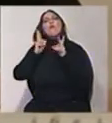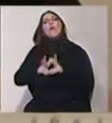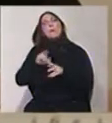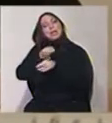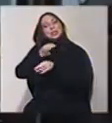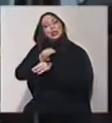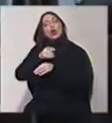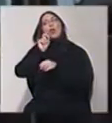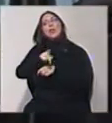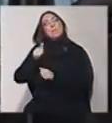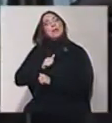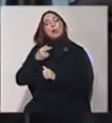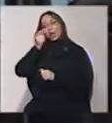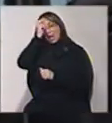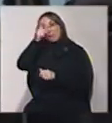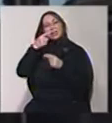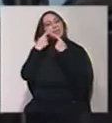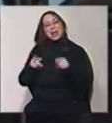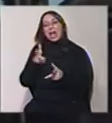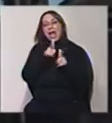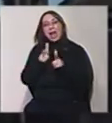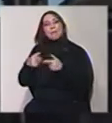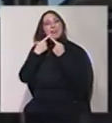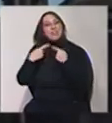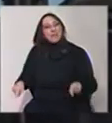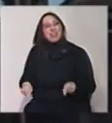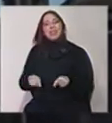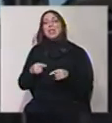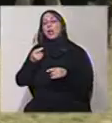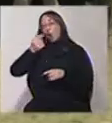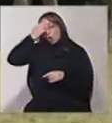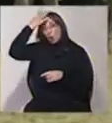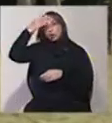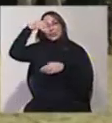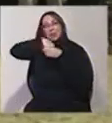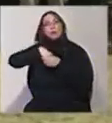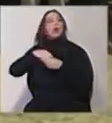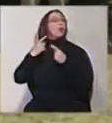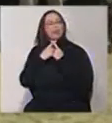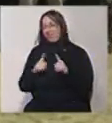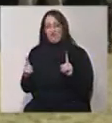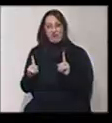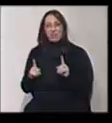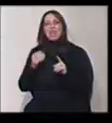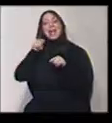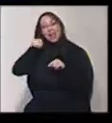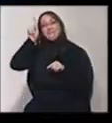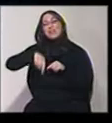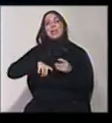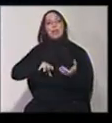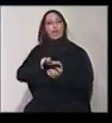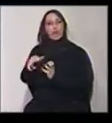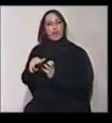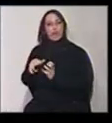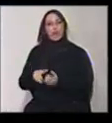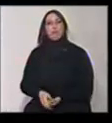tienen una capacitación diferente, armas diferentes, todo su concepto es diferente y se van a presentar conflictos.